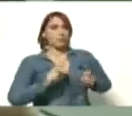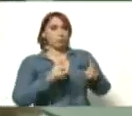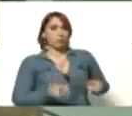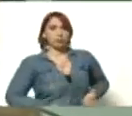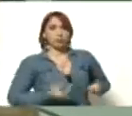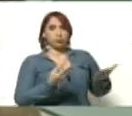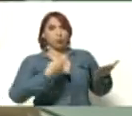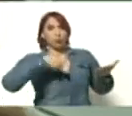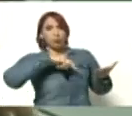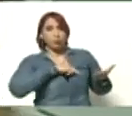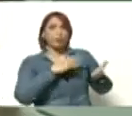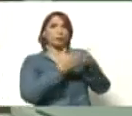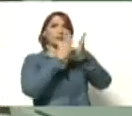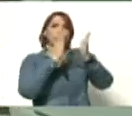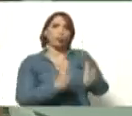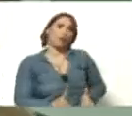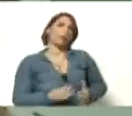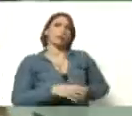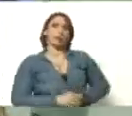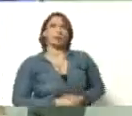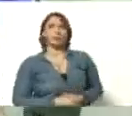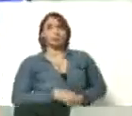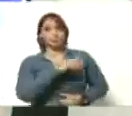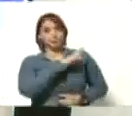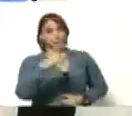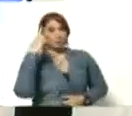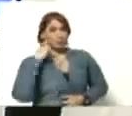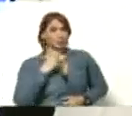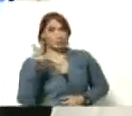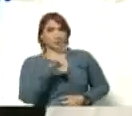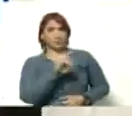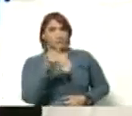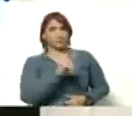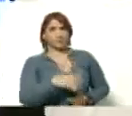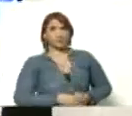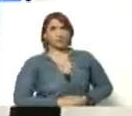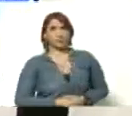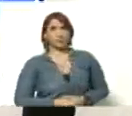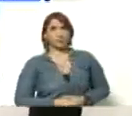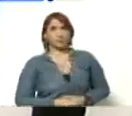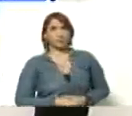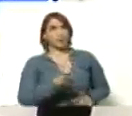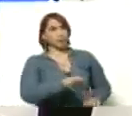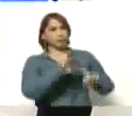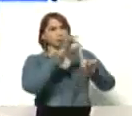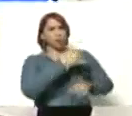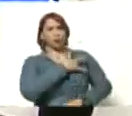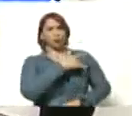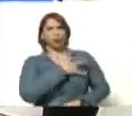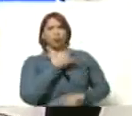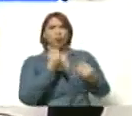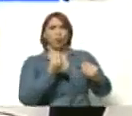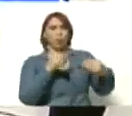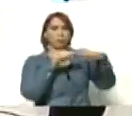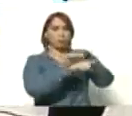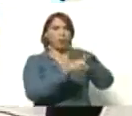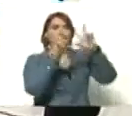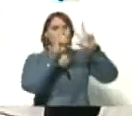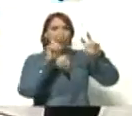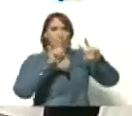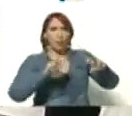a nuestros bachilleres de la República Bolivariana de Venezuela que van a optar por una universidad. ¿Cómo lo podemos hacer? Entramos en